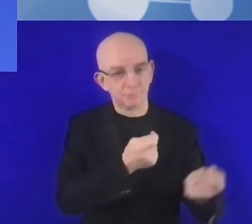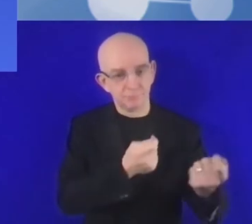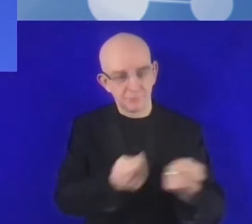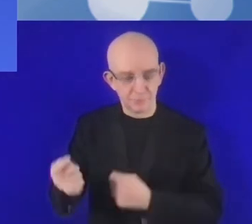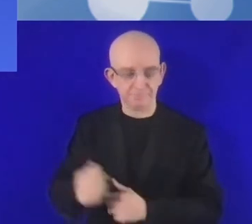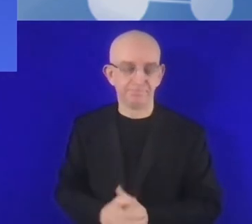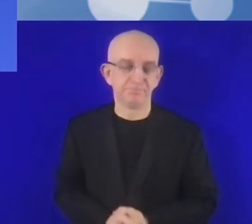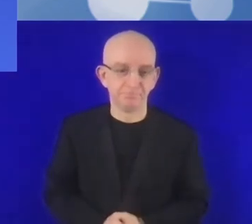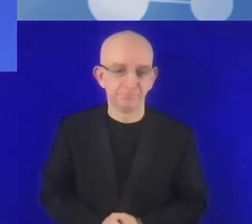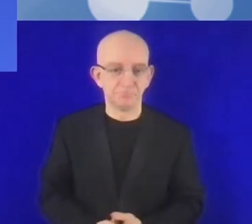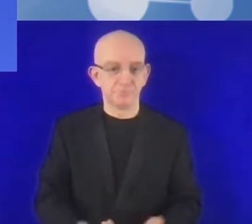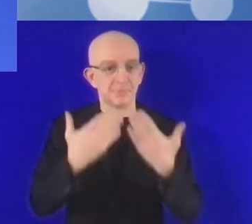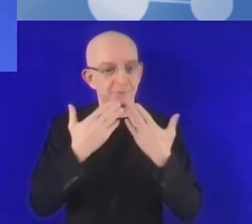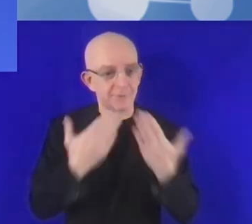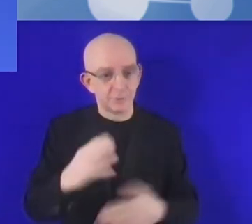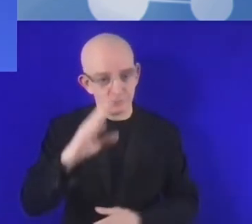Muy buenos días a todos.